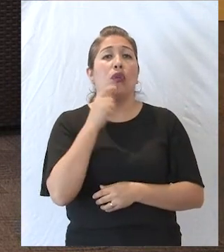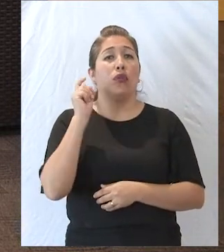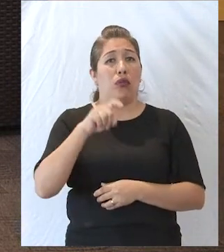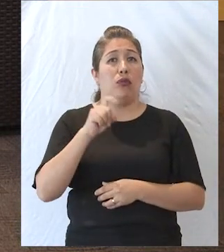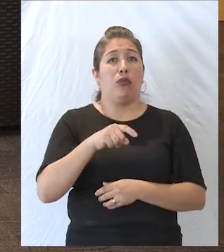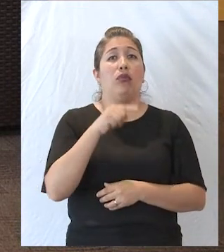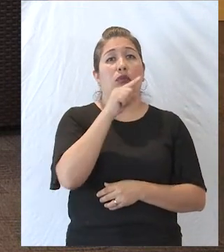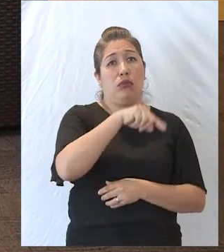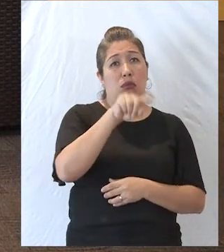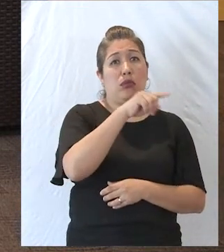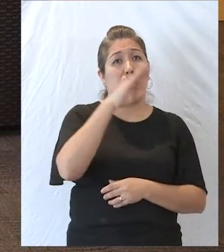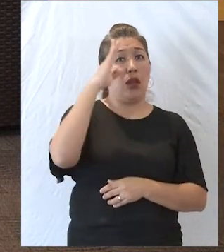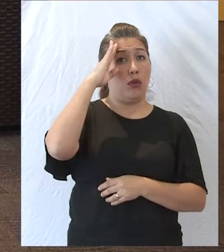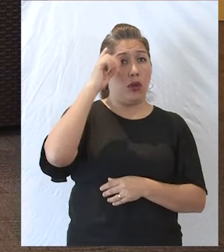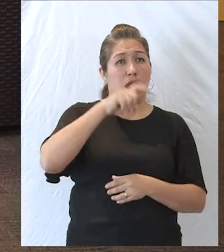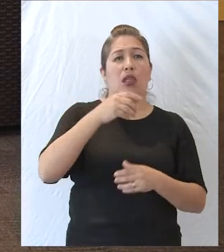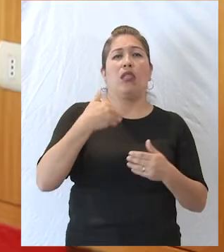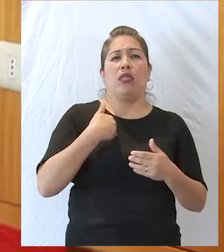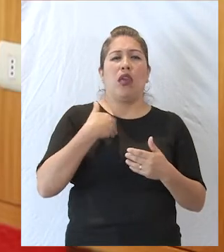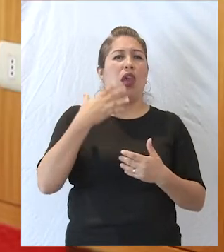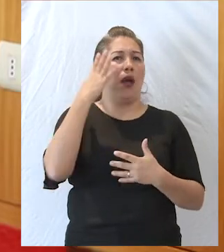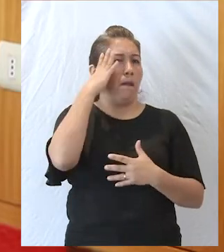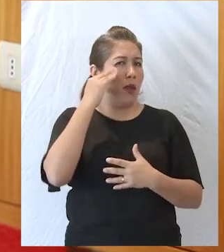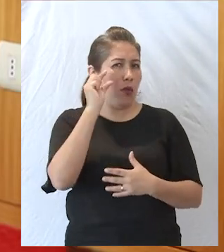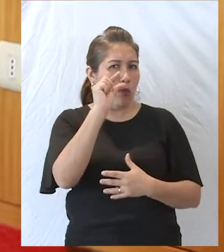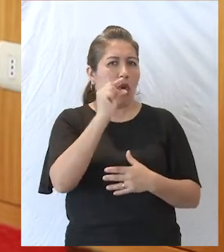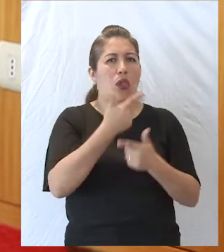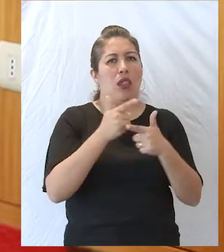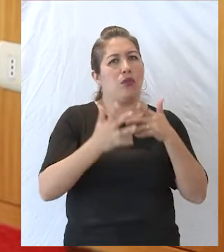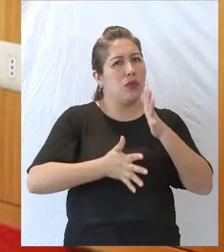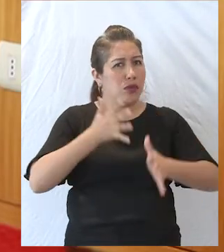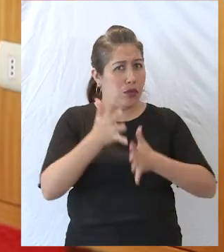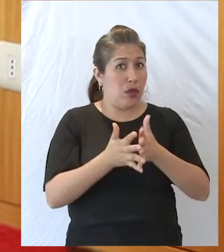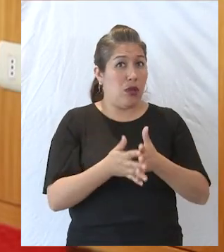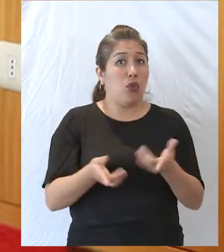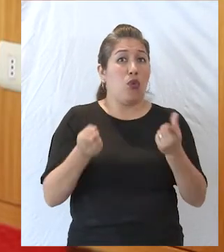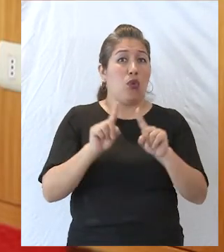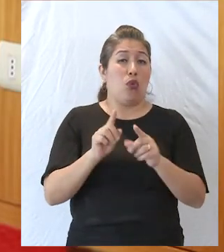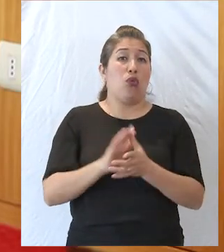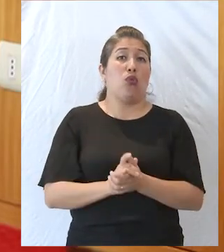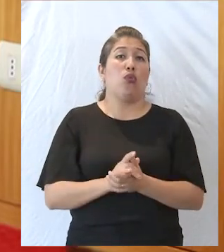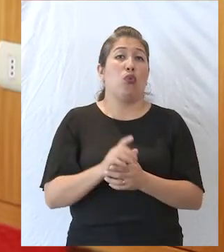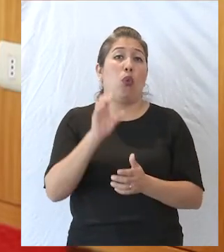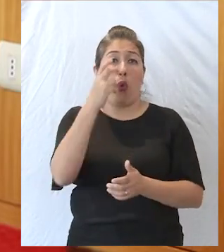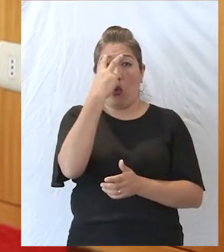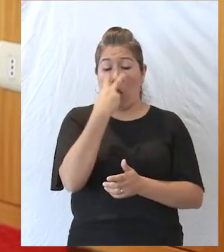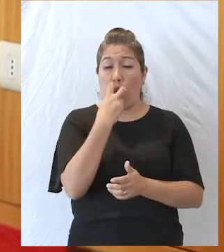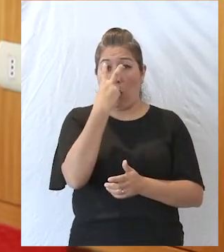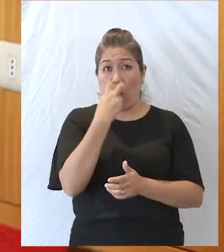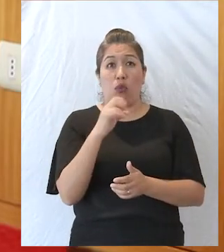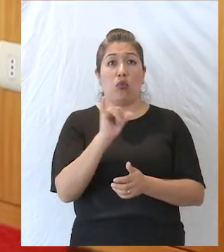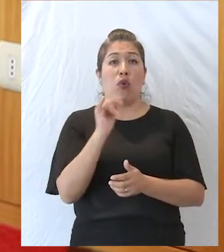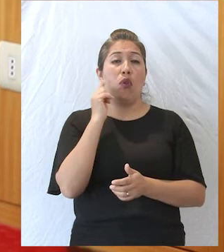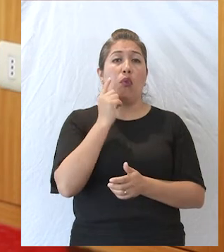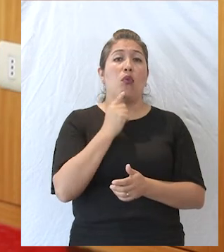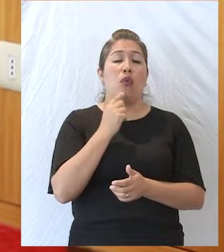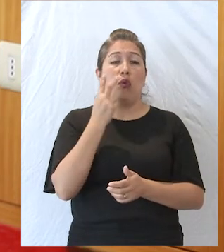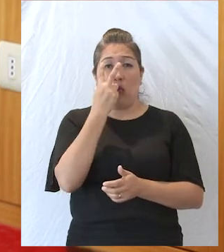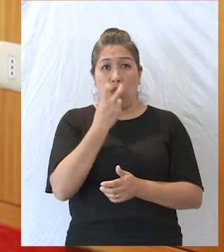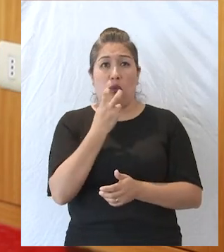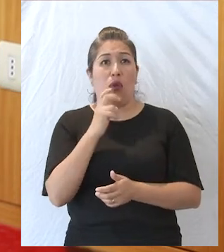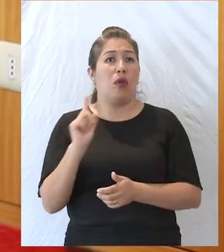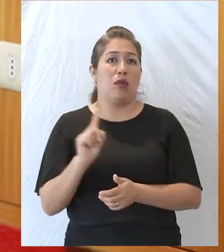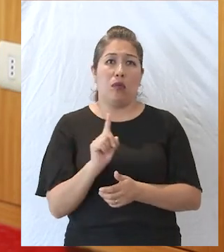cuando debieran tener conocimiento base del lenguaje de señas, o cuando una persona con discapacidad visual quiere hacer una